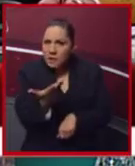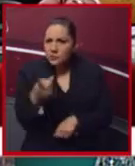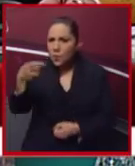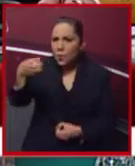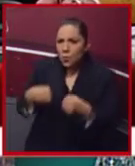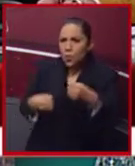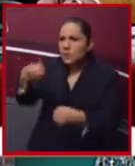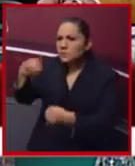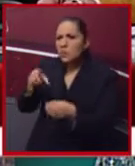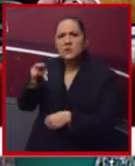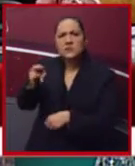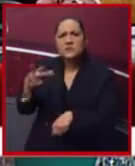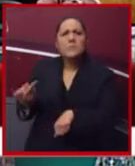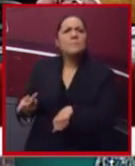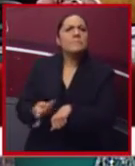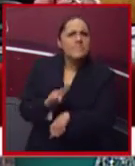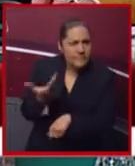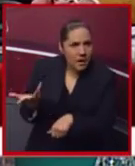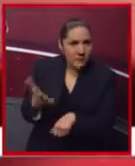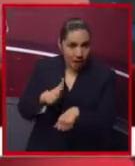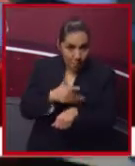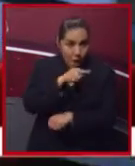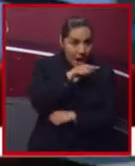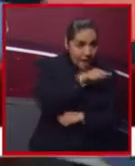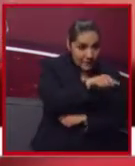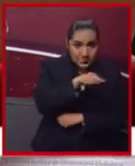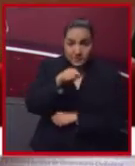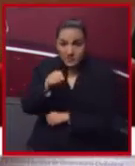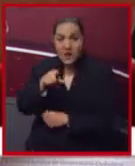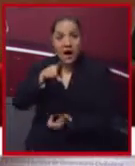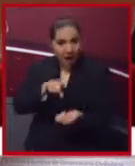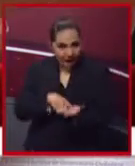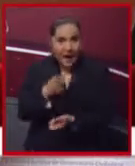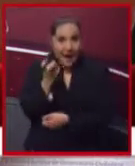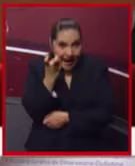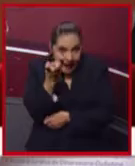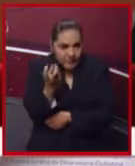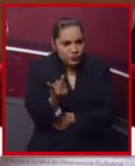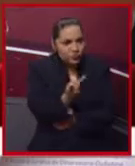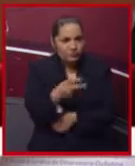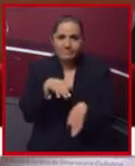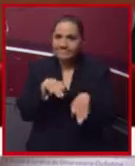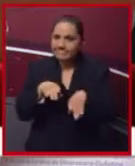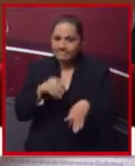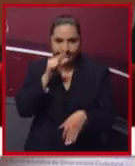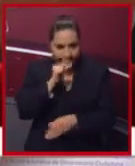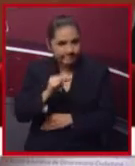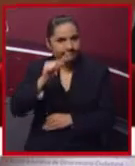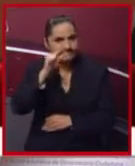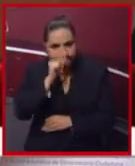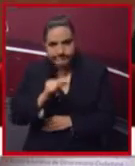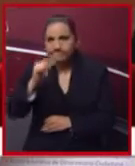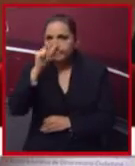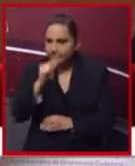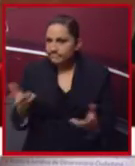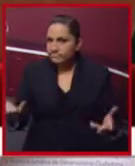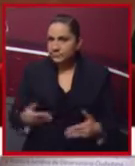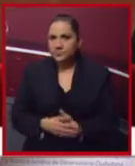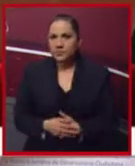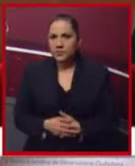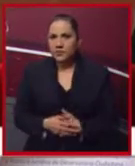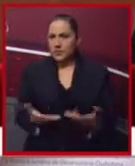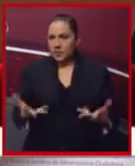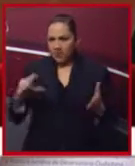juezas, porque ahí es donde está fallando todo. ¿Cómo no incluirlo? ¿Cómo no decir? ¿Cómo no